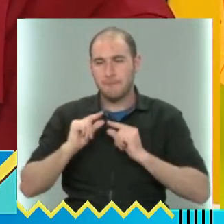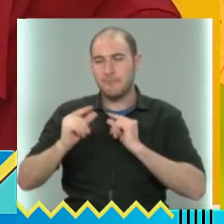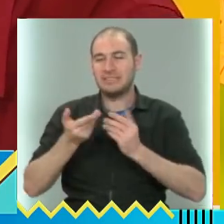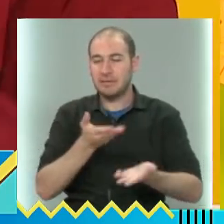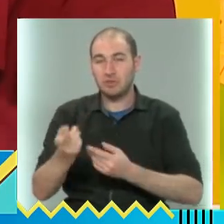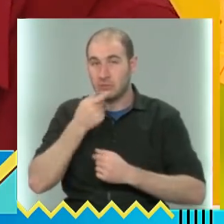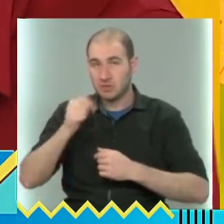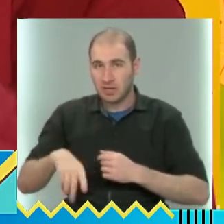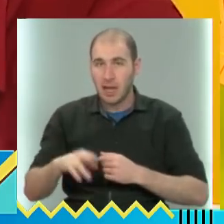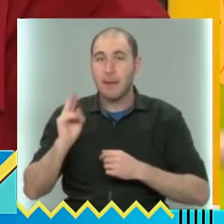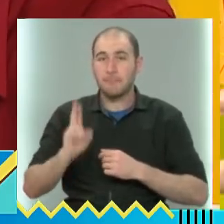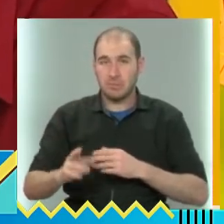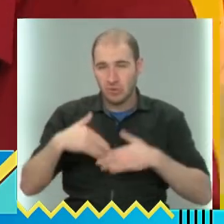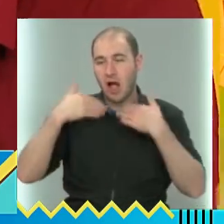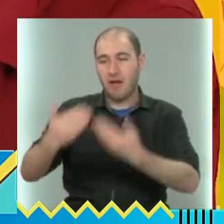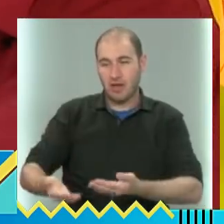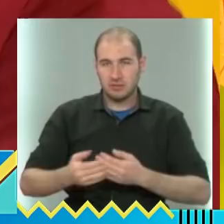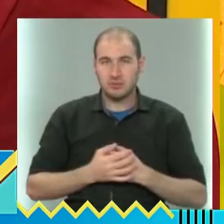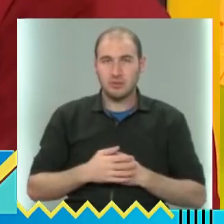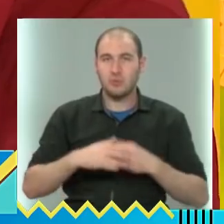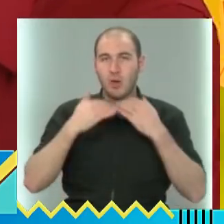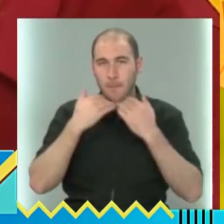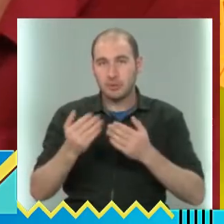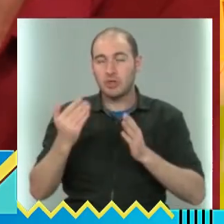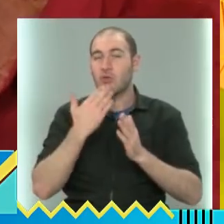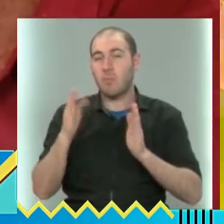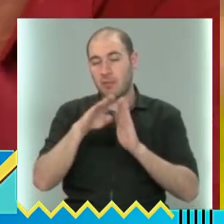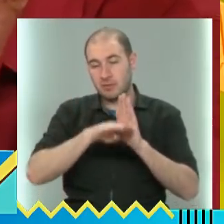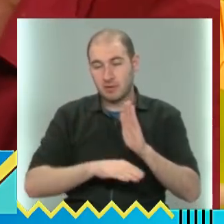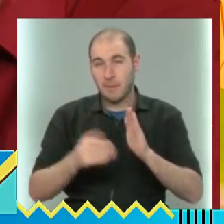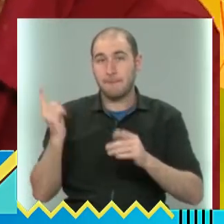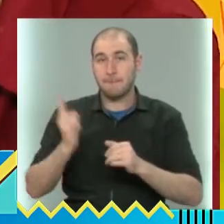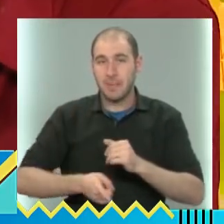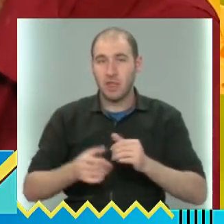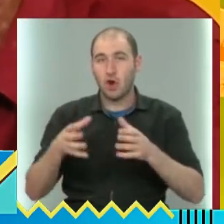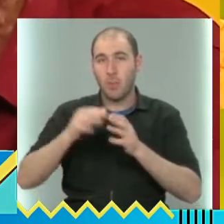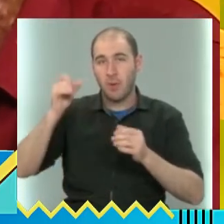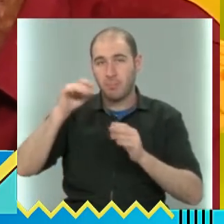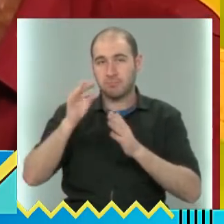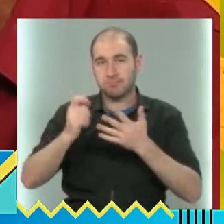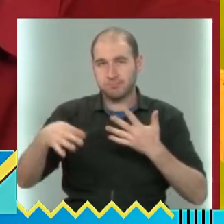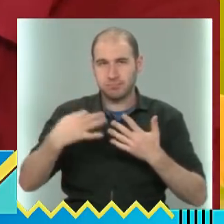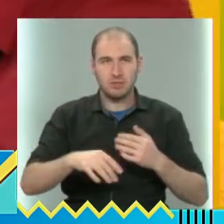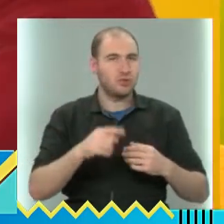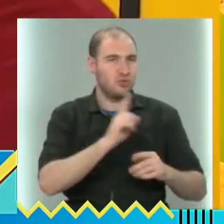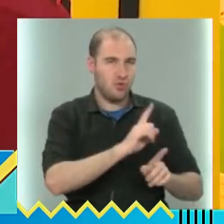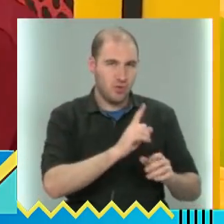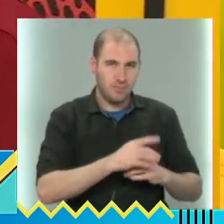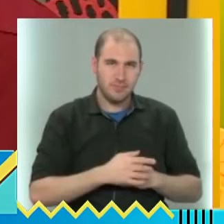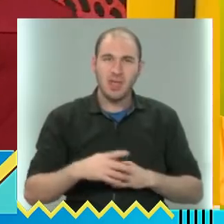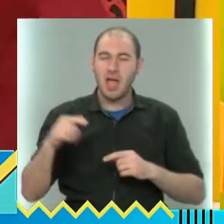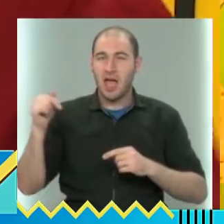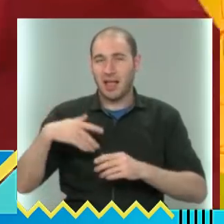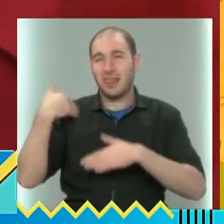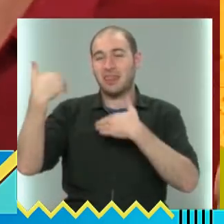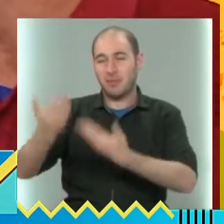servicio en Mendoza, autorizo y avanzo. Aunque no estén cumplidos los requisitos exigidos por el organismo dictaminador, que se cumplieron varios